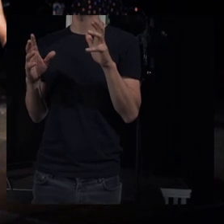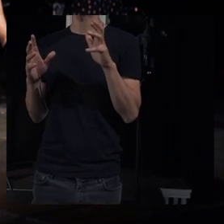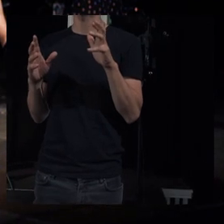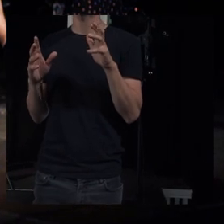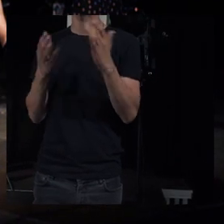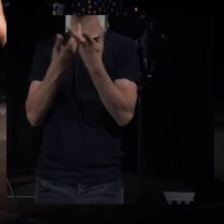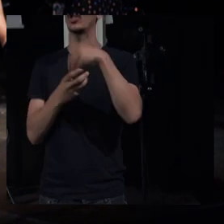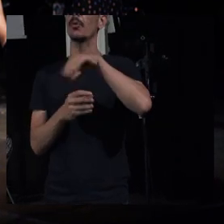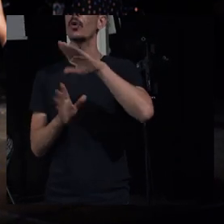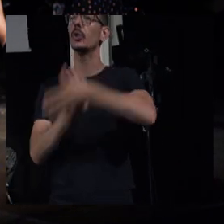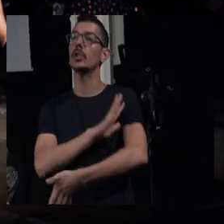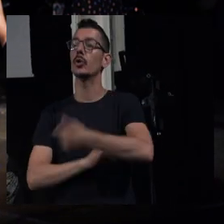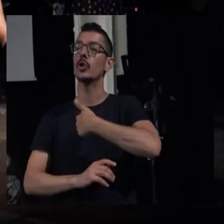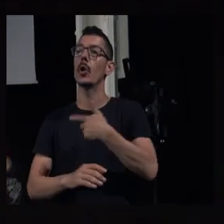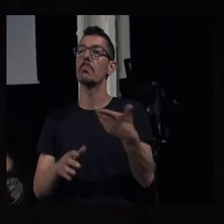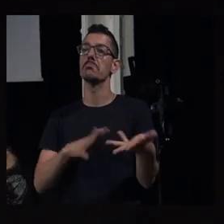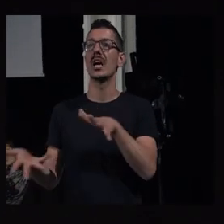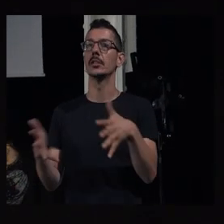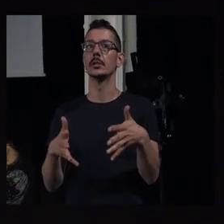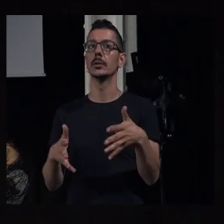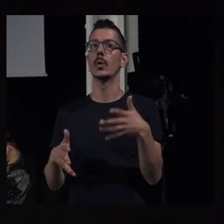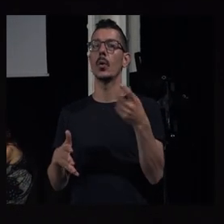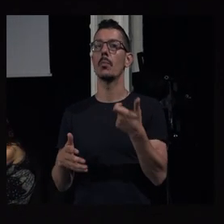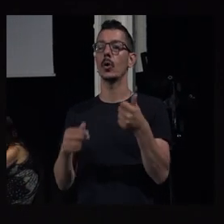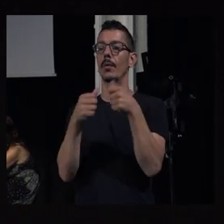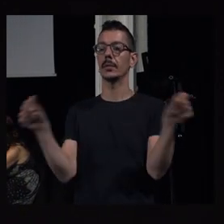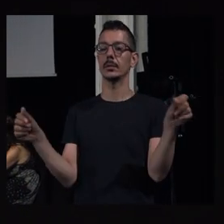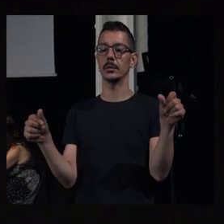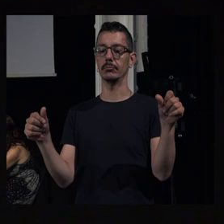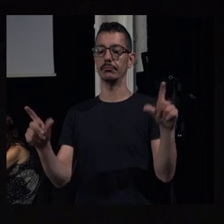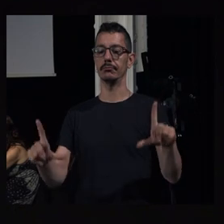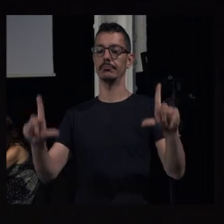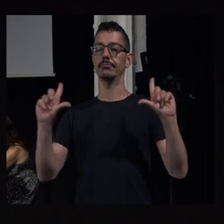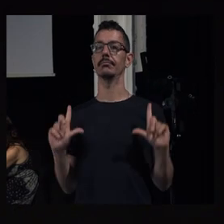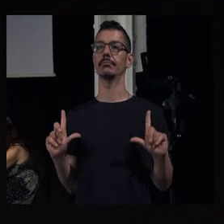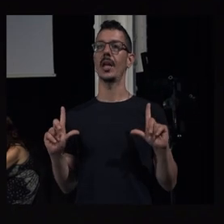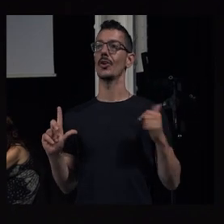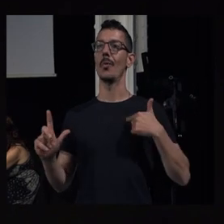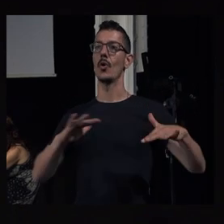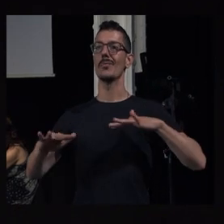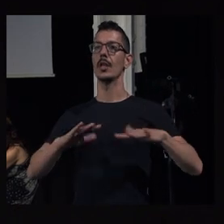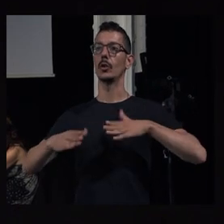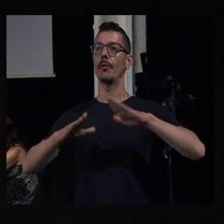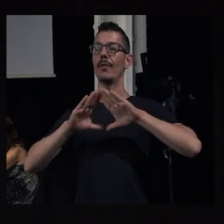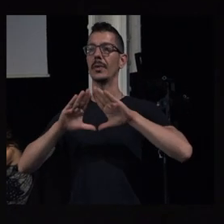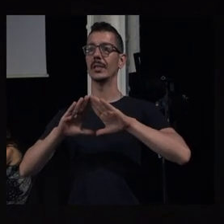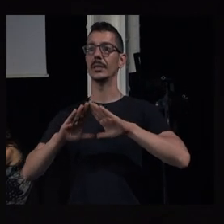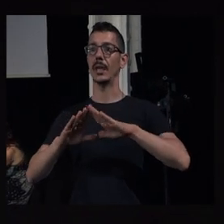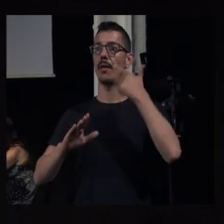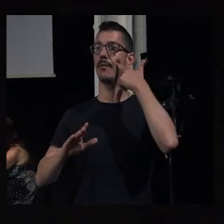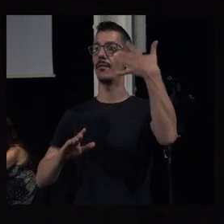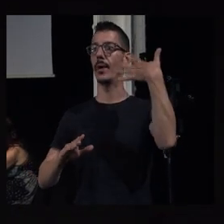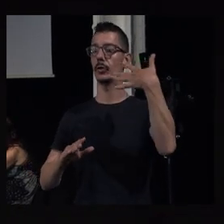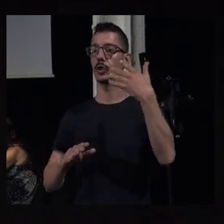yo tenía de alguna forma el label de movimiento feminista. O sea, es decir, yo era una feminista reconocida y una de